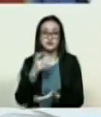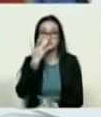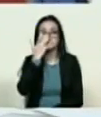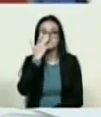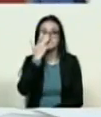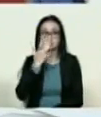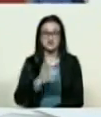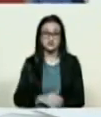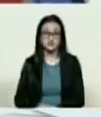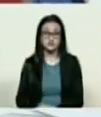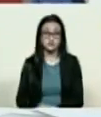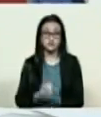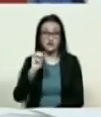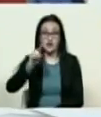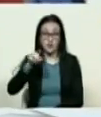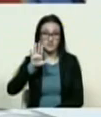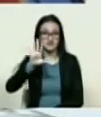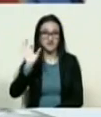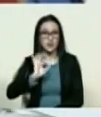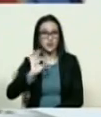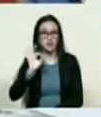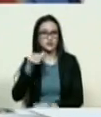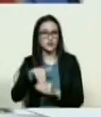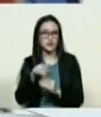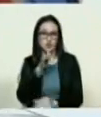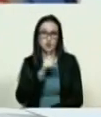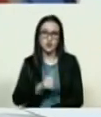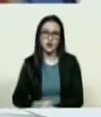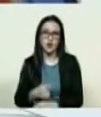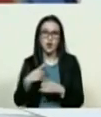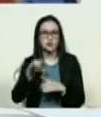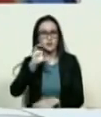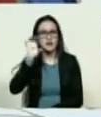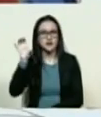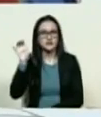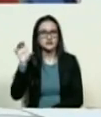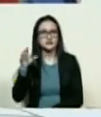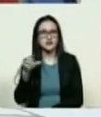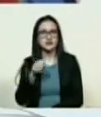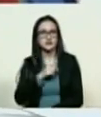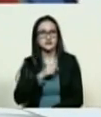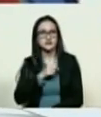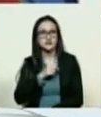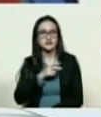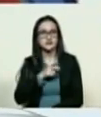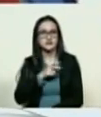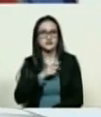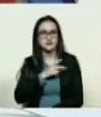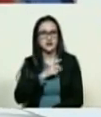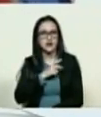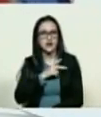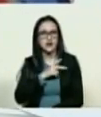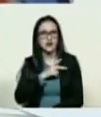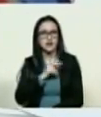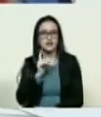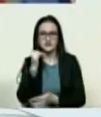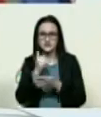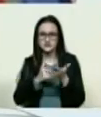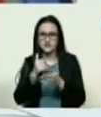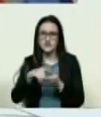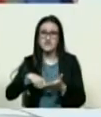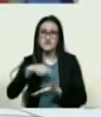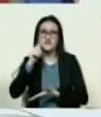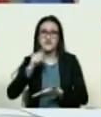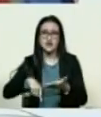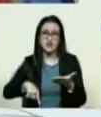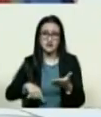No logró ni siquiera el 0,5 de los votos. En otros países como Chile, 5% me llevará. 5% y tienen que registrar la firma con un